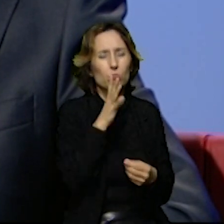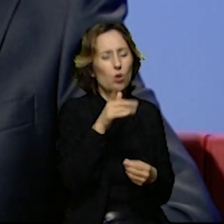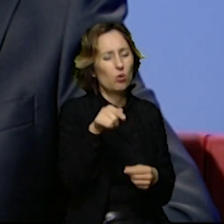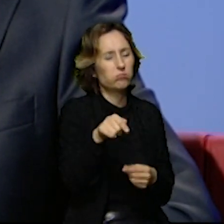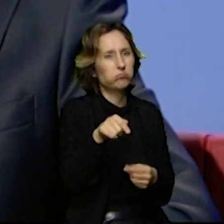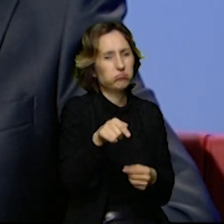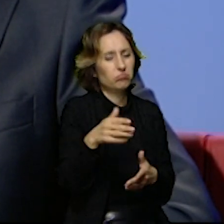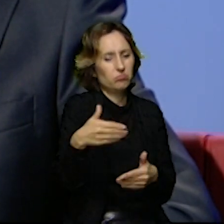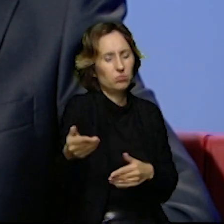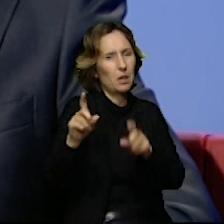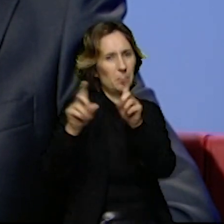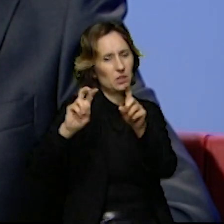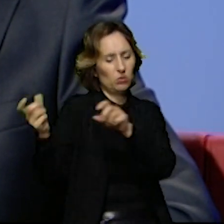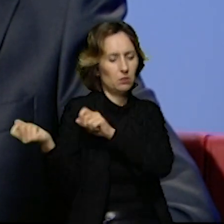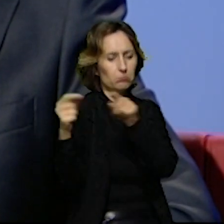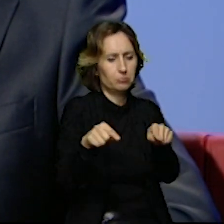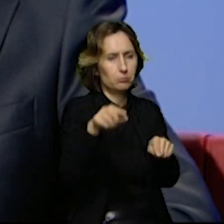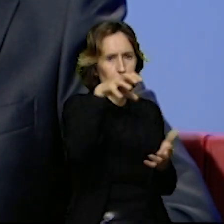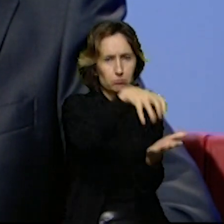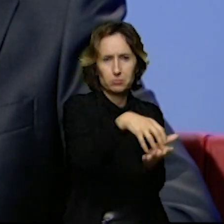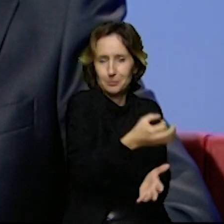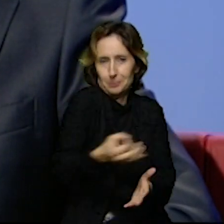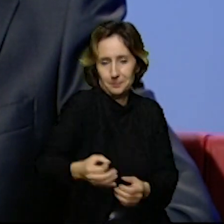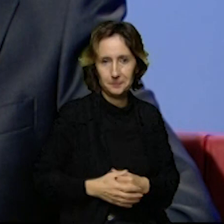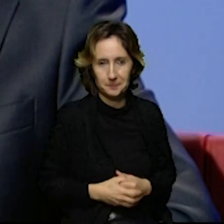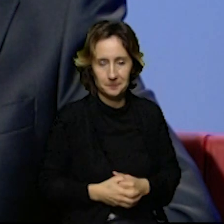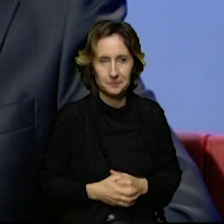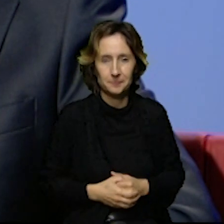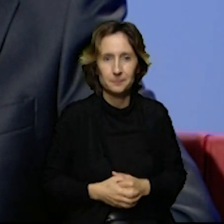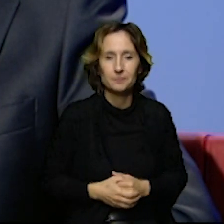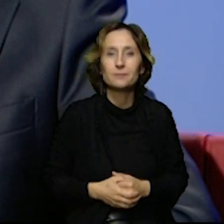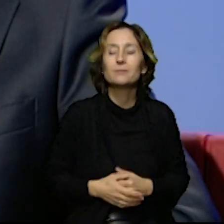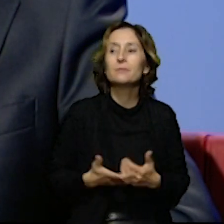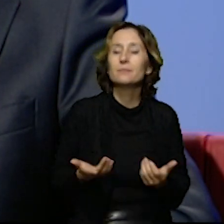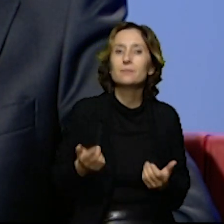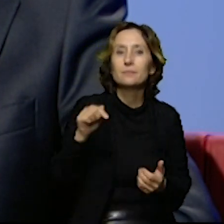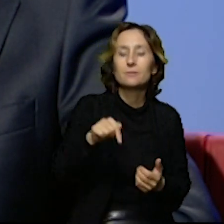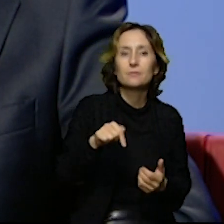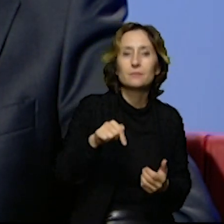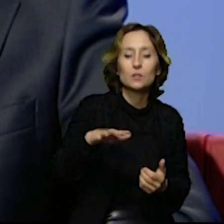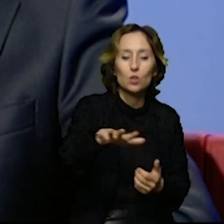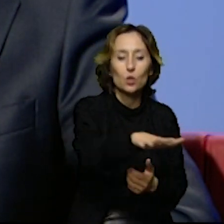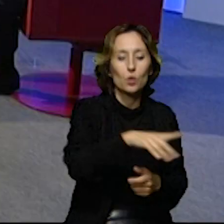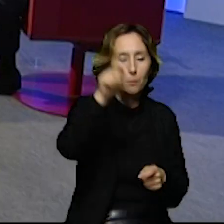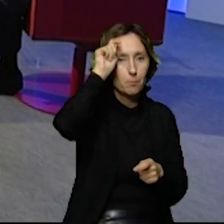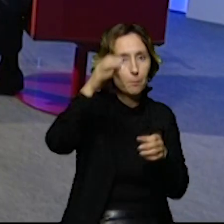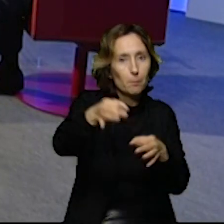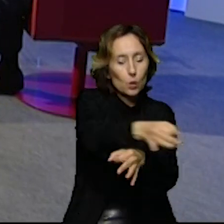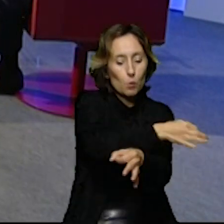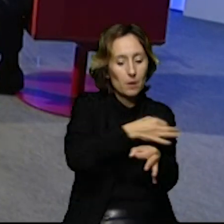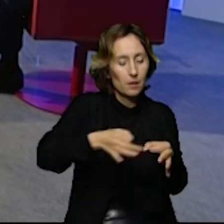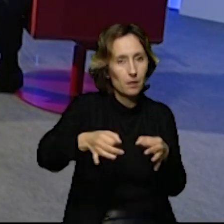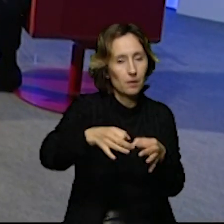se establecerá adecuadamente. ¿Qué empresa le falta a la comarca de Pamplona